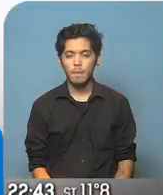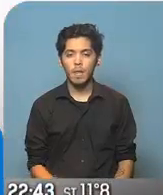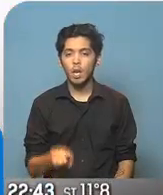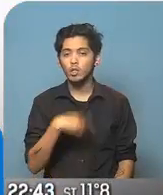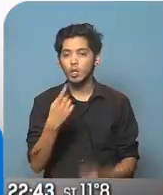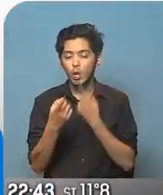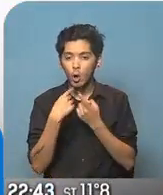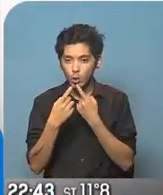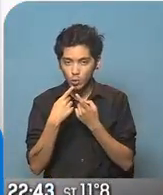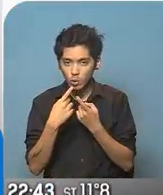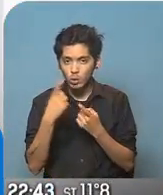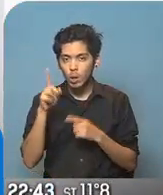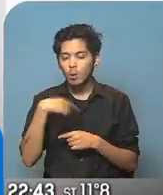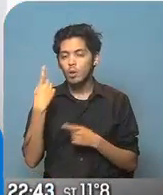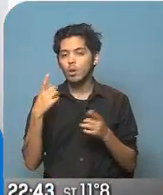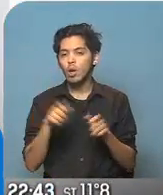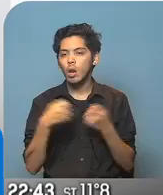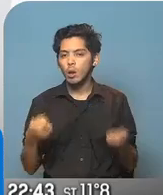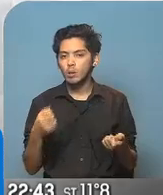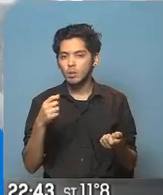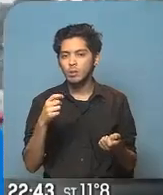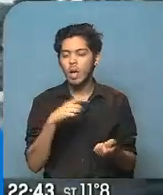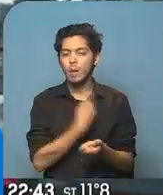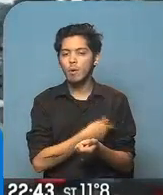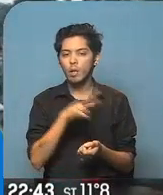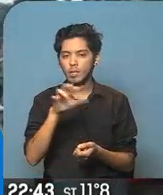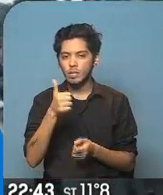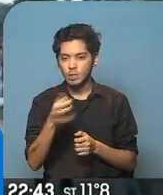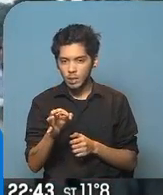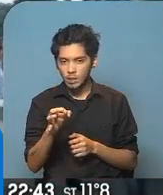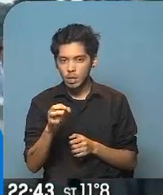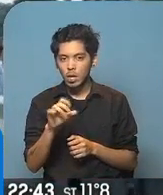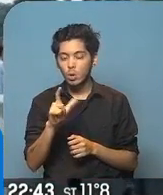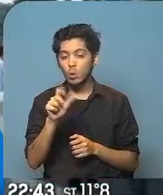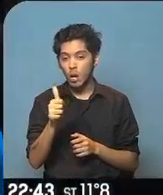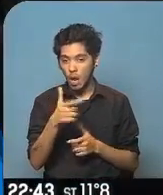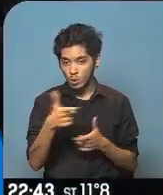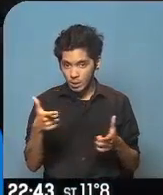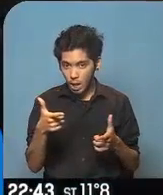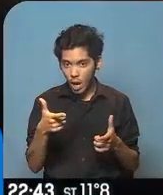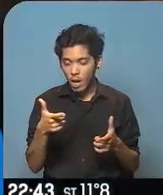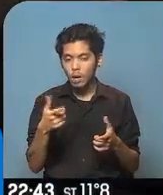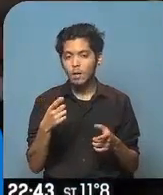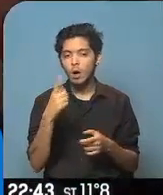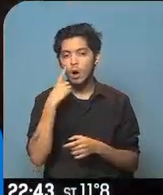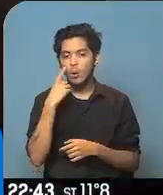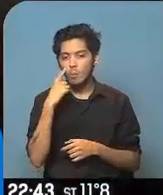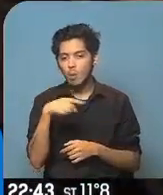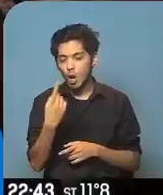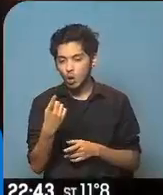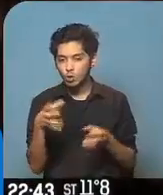sondeo realizado por la revista política Poder 360, con Lula fuera del escenario electoral, Jair Bolsonaro,